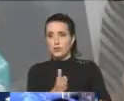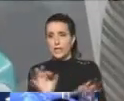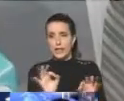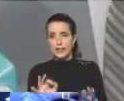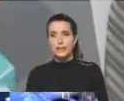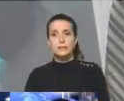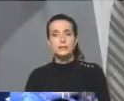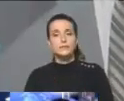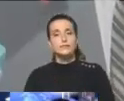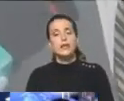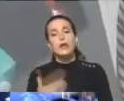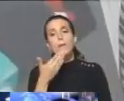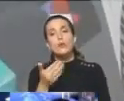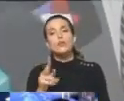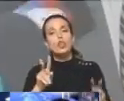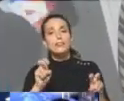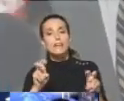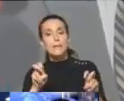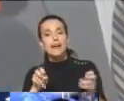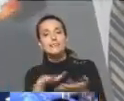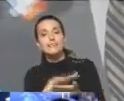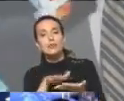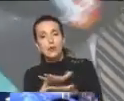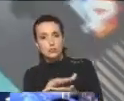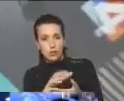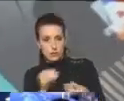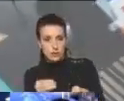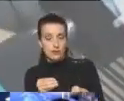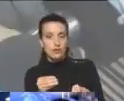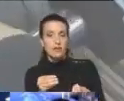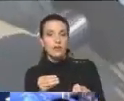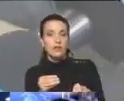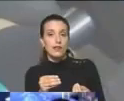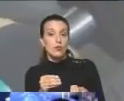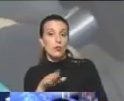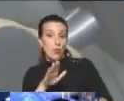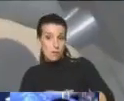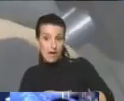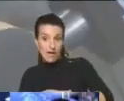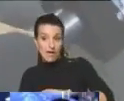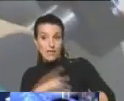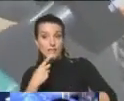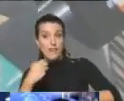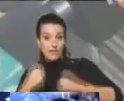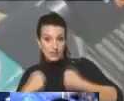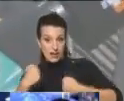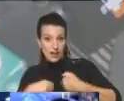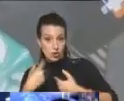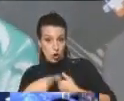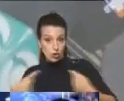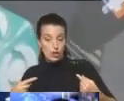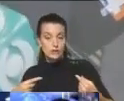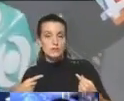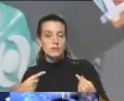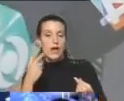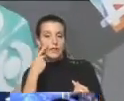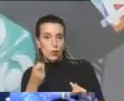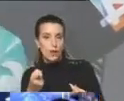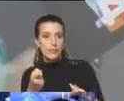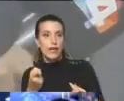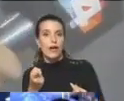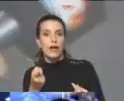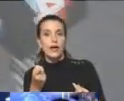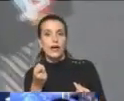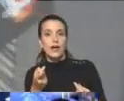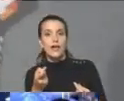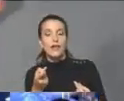en lo que tiene que ver con las consecuencias directas que esto está teniendo allí en la planta respecto a lo que es